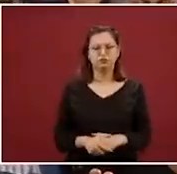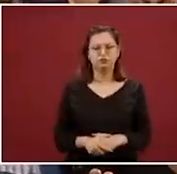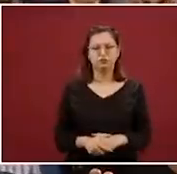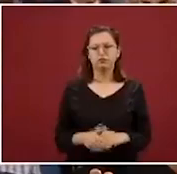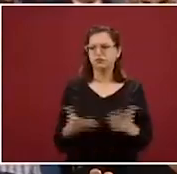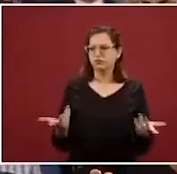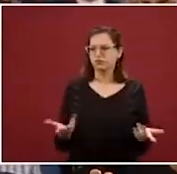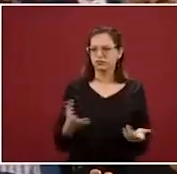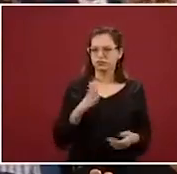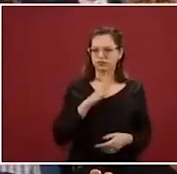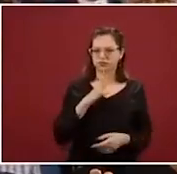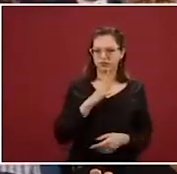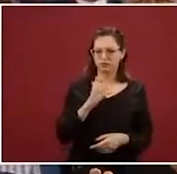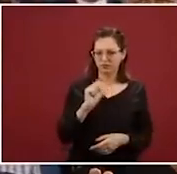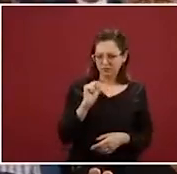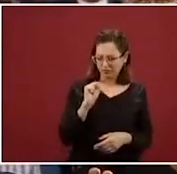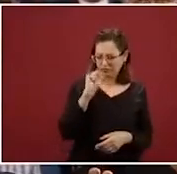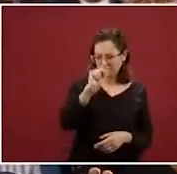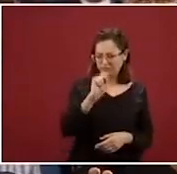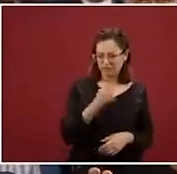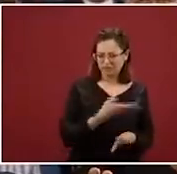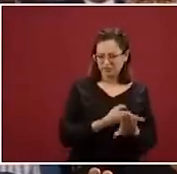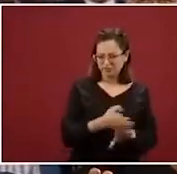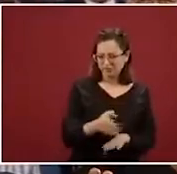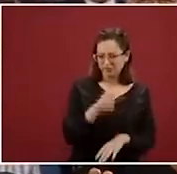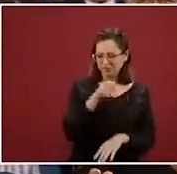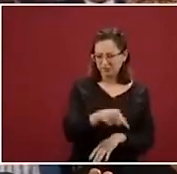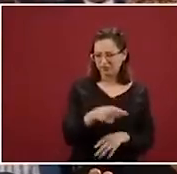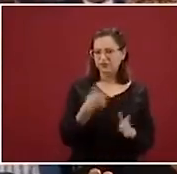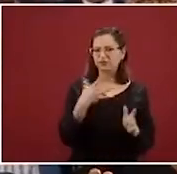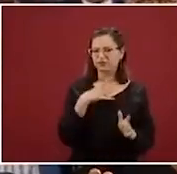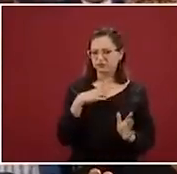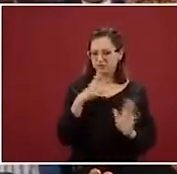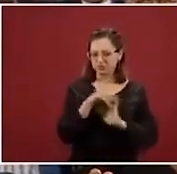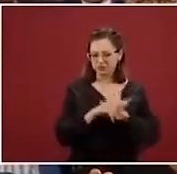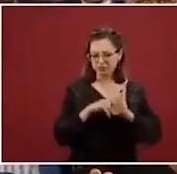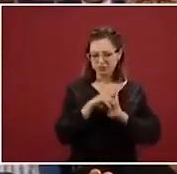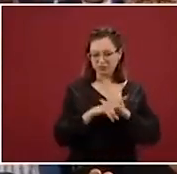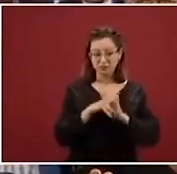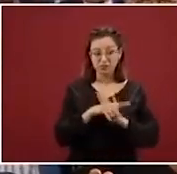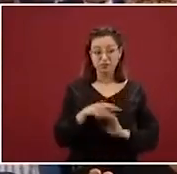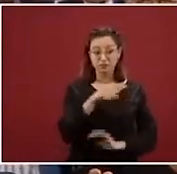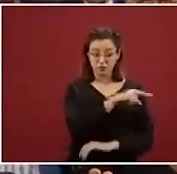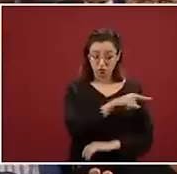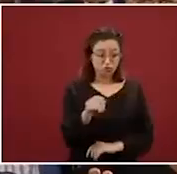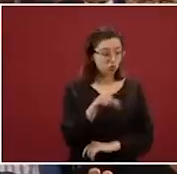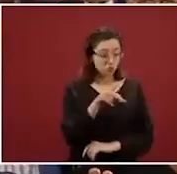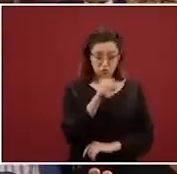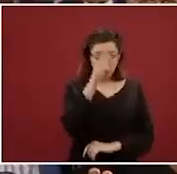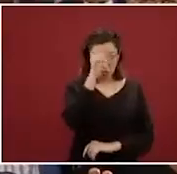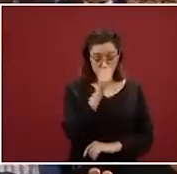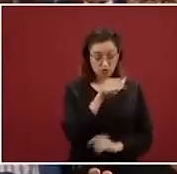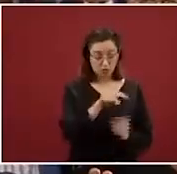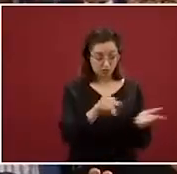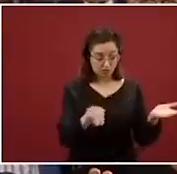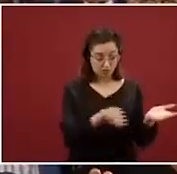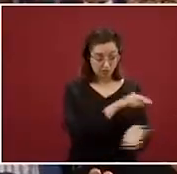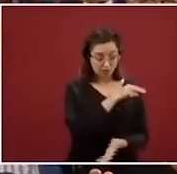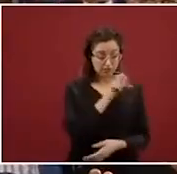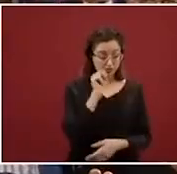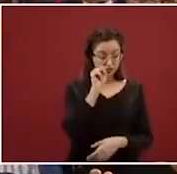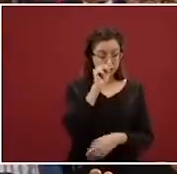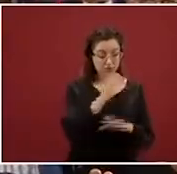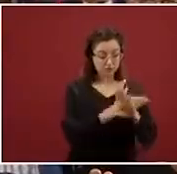un sindicato blanco? Hay grabaciones, presidente, en las que le presionan a los empleados que les dicen: si no aceptas firmar con el sindicato